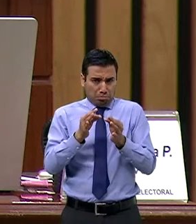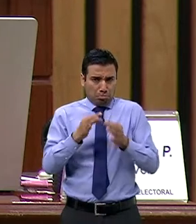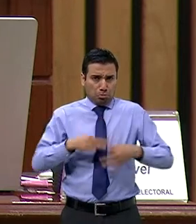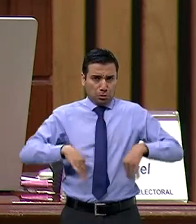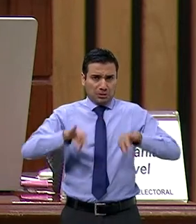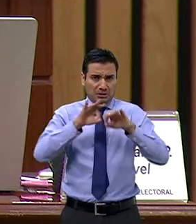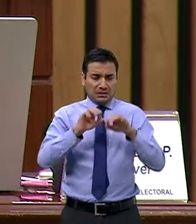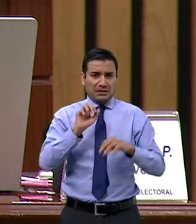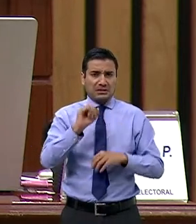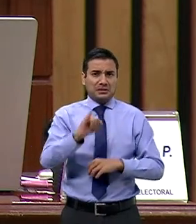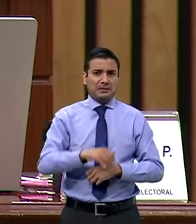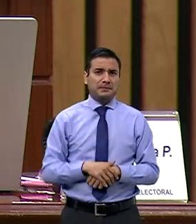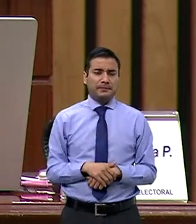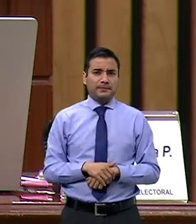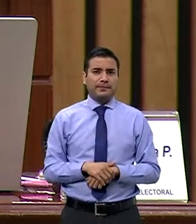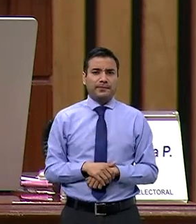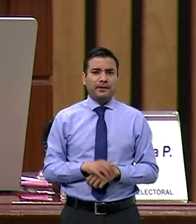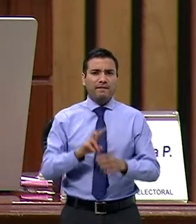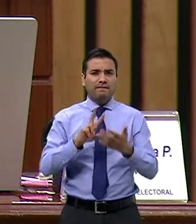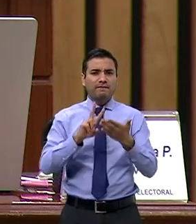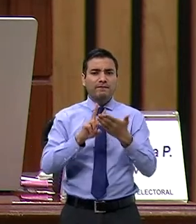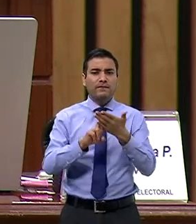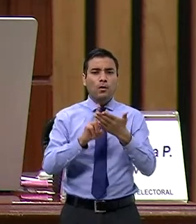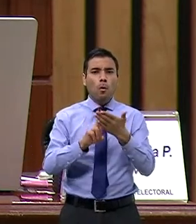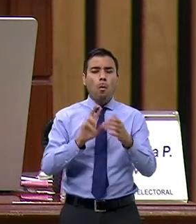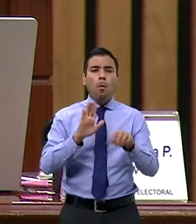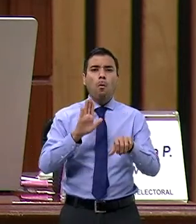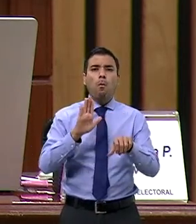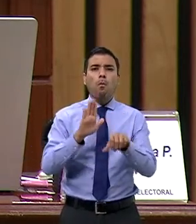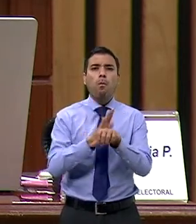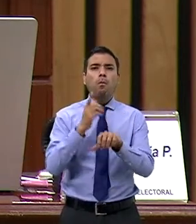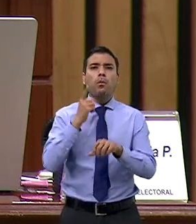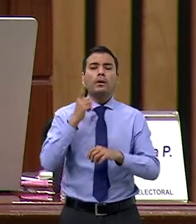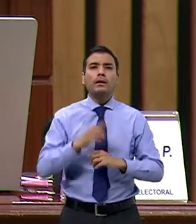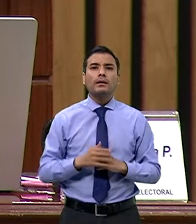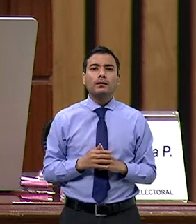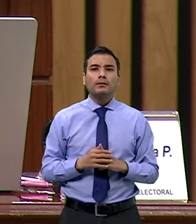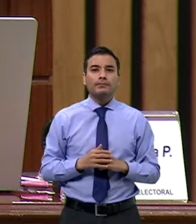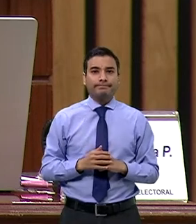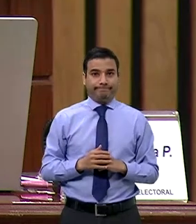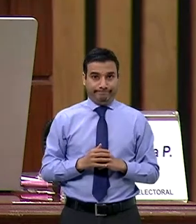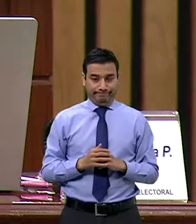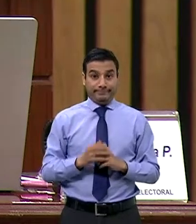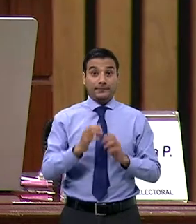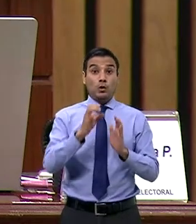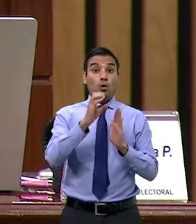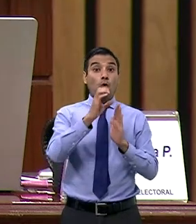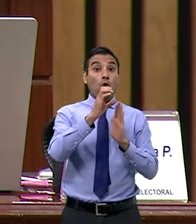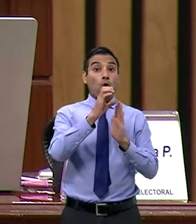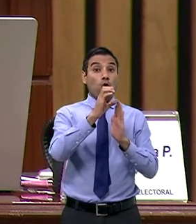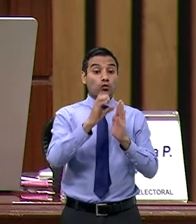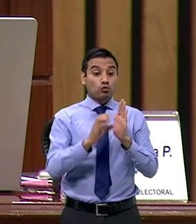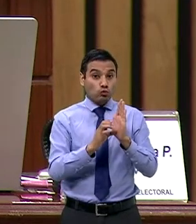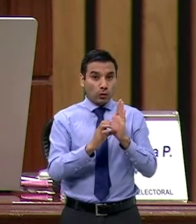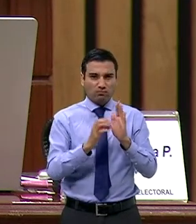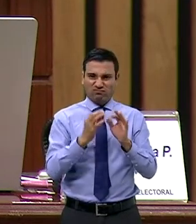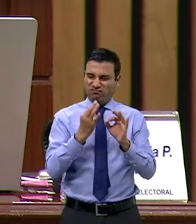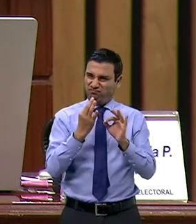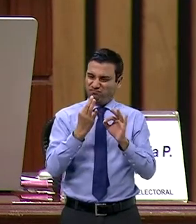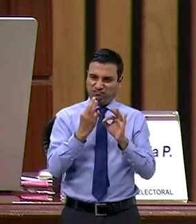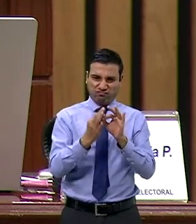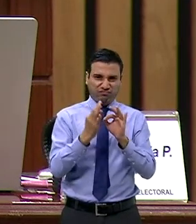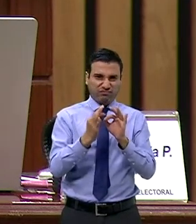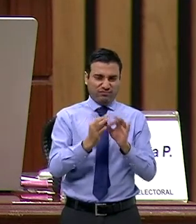consulta pues su validez radica en que éstas se realidad se realizó con total apego al marco constitucional y legal que